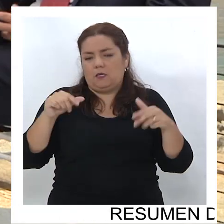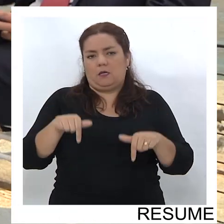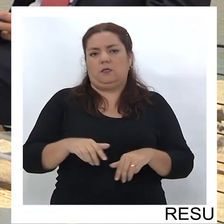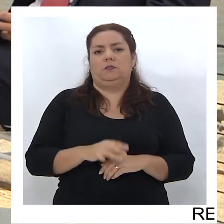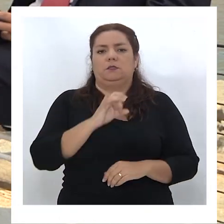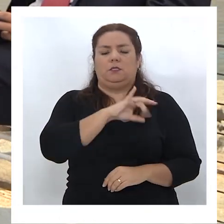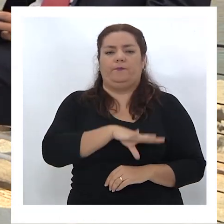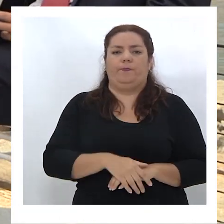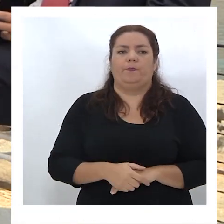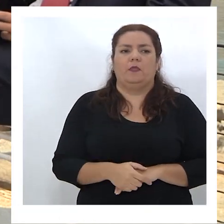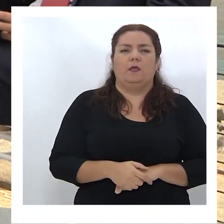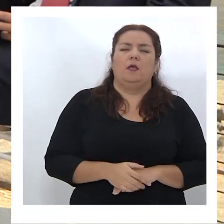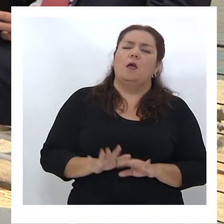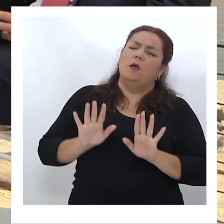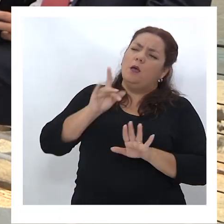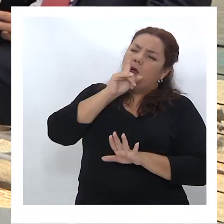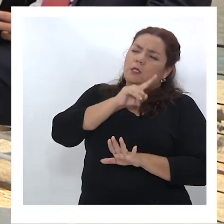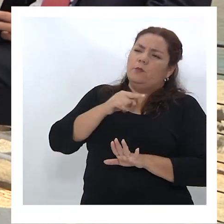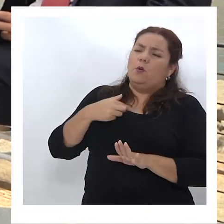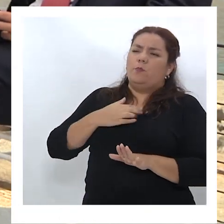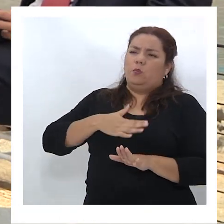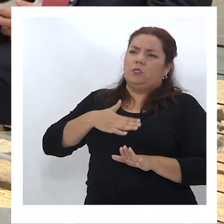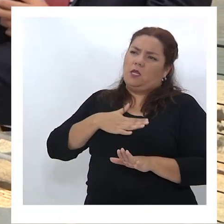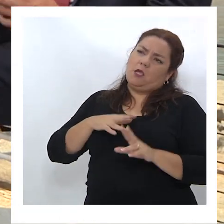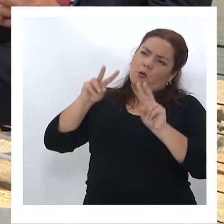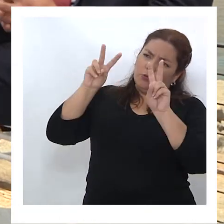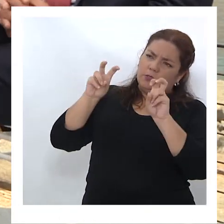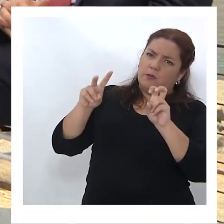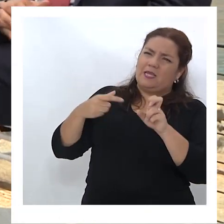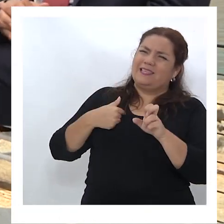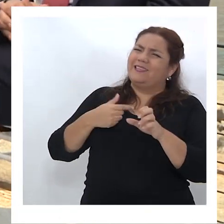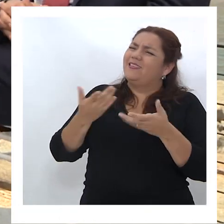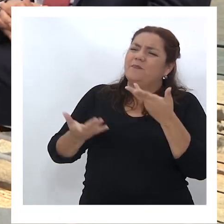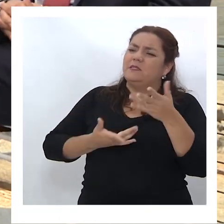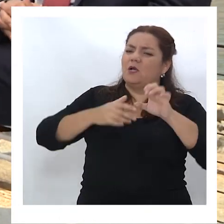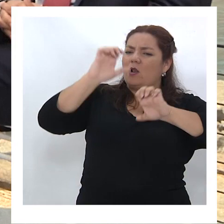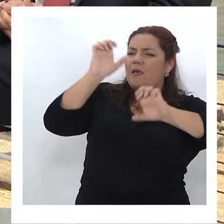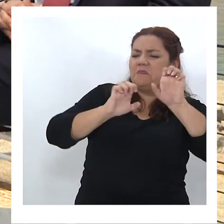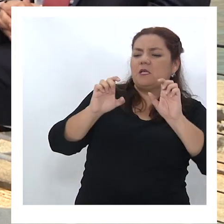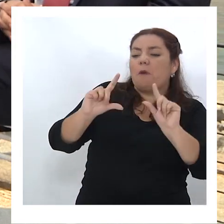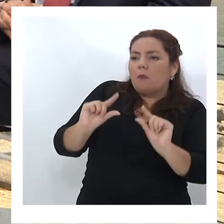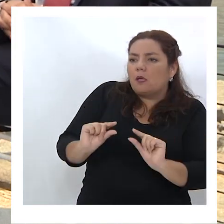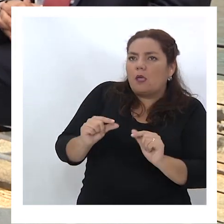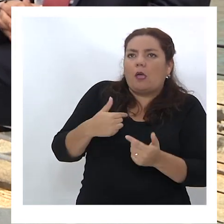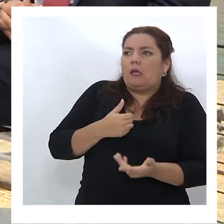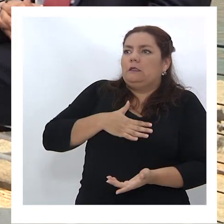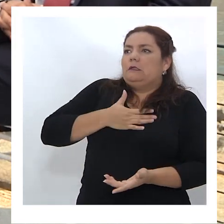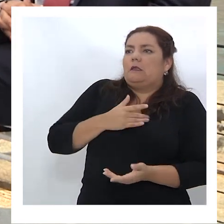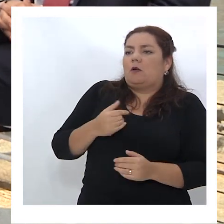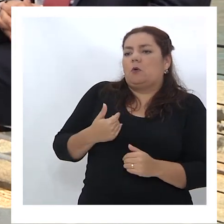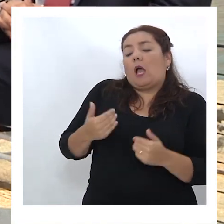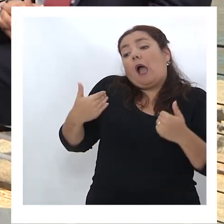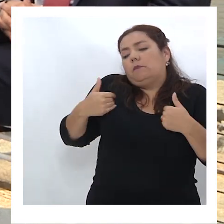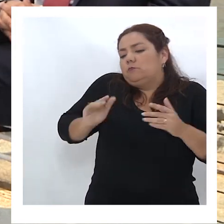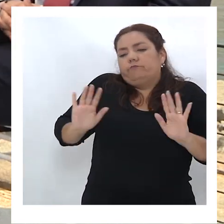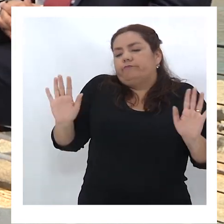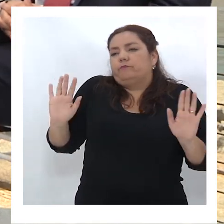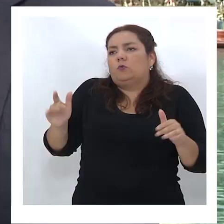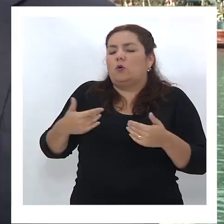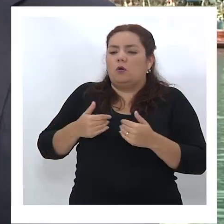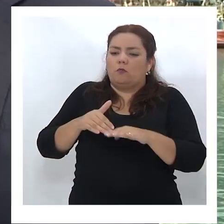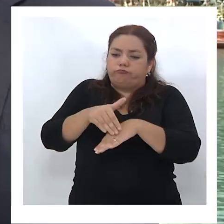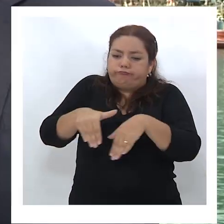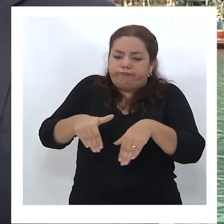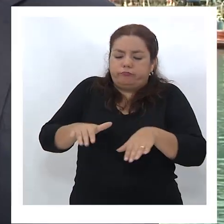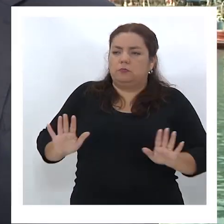como agencia nos refirieras un poco qué pasa con las empresas más pequeñas, que probablemente se sienten al margen de todo esto, ¿cierto? Que bueno,